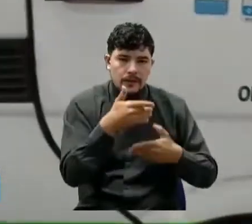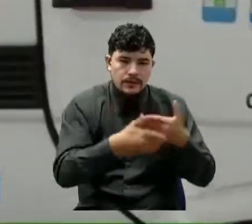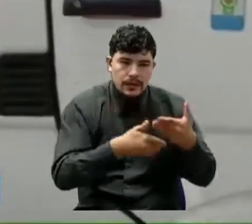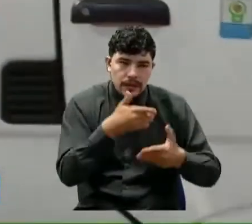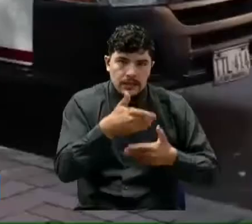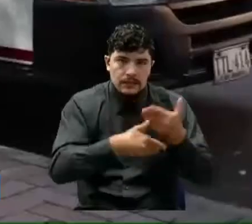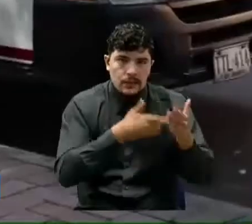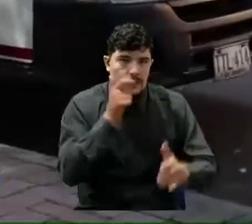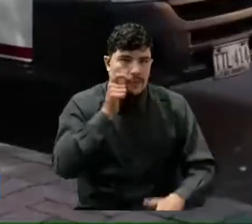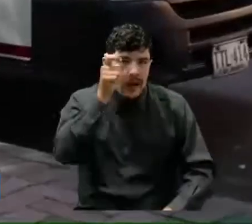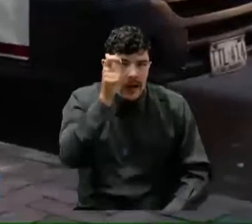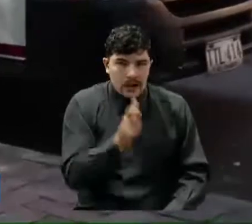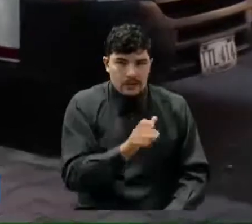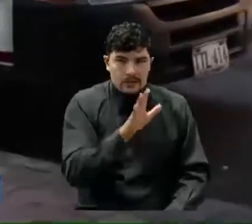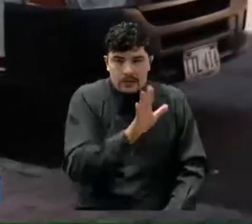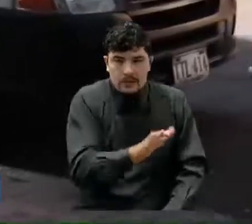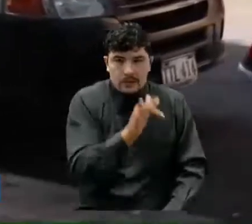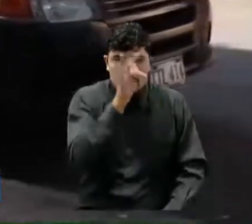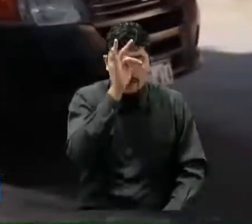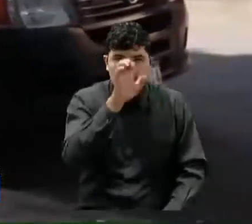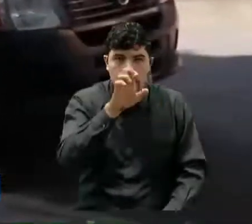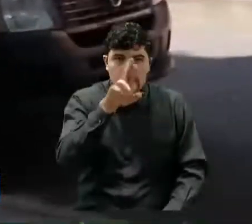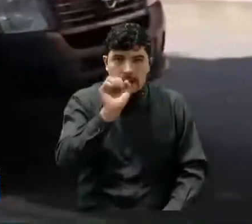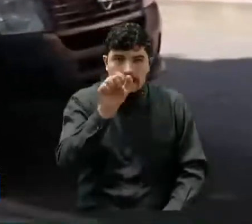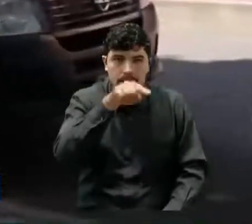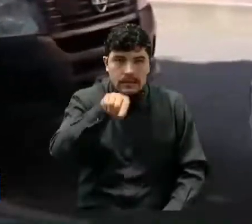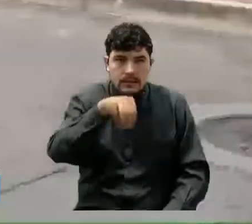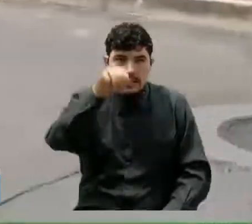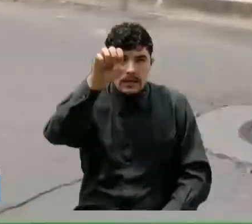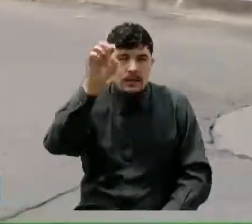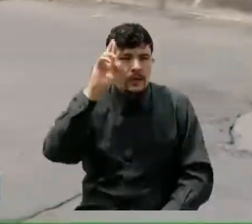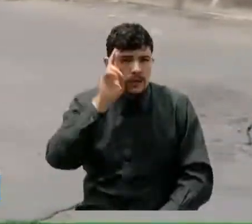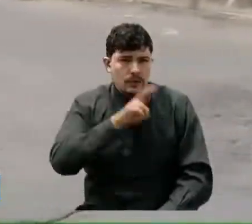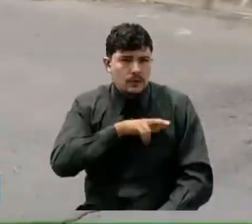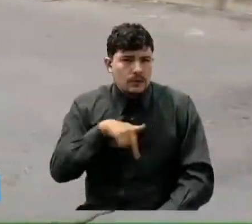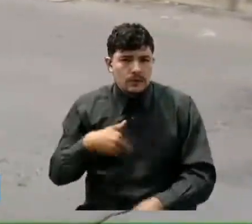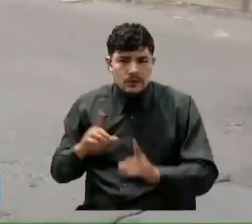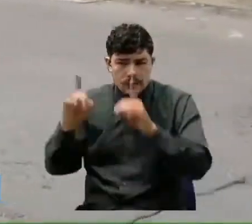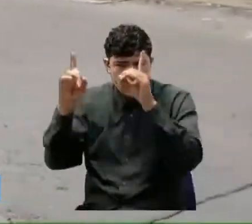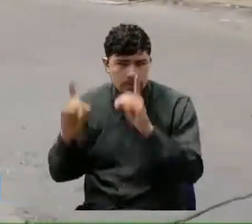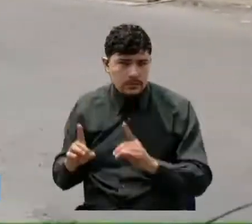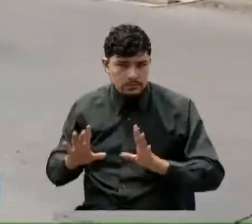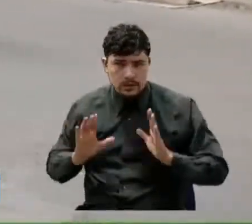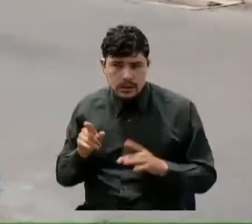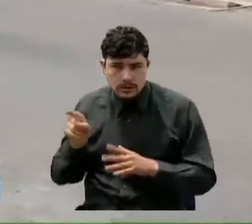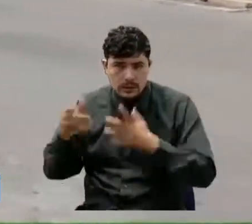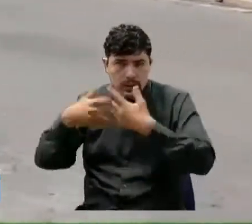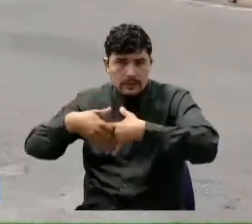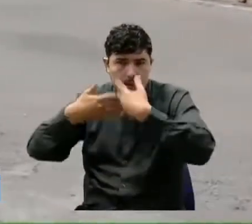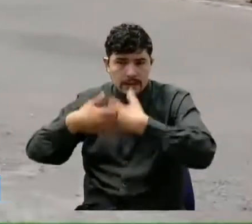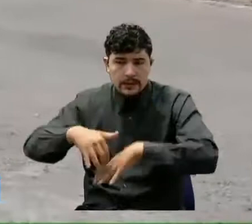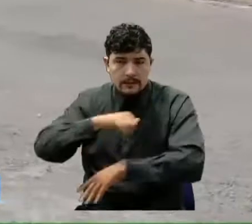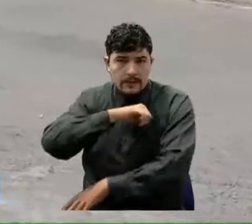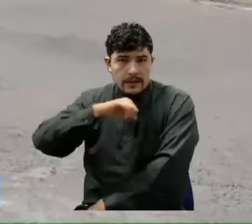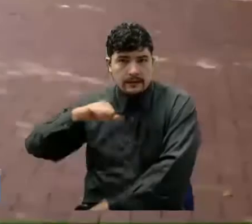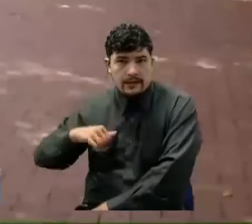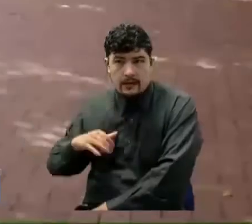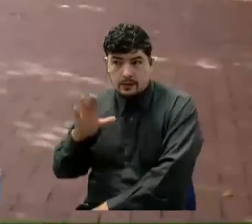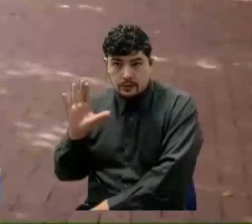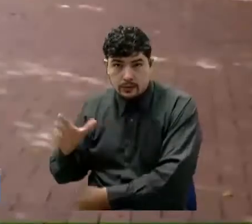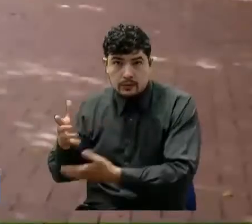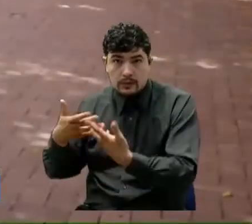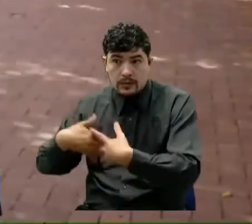humanización del hospital universitario, decidimos que la empresa privada, con su